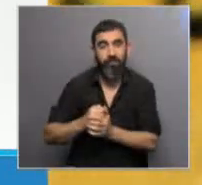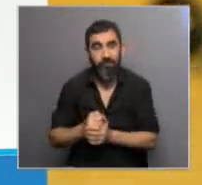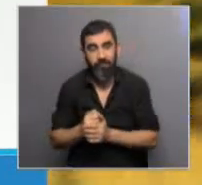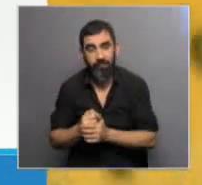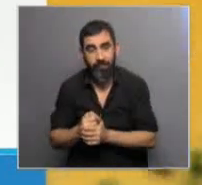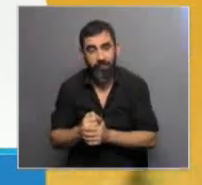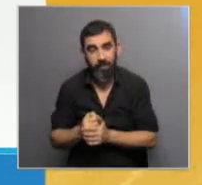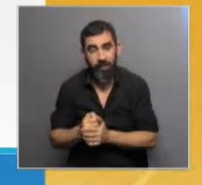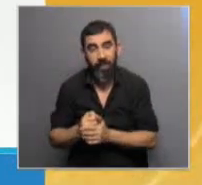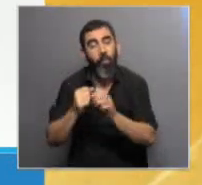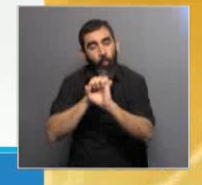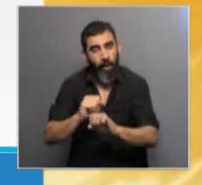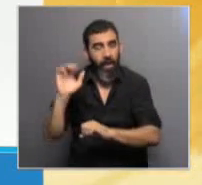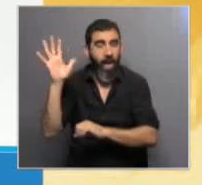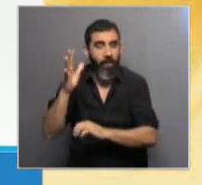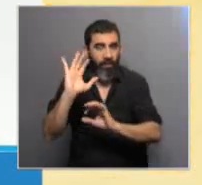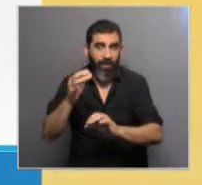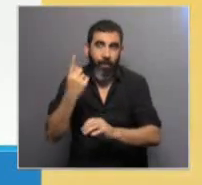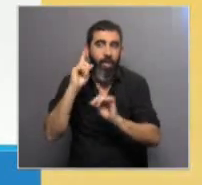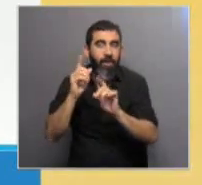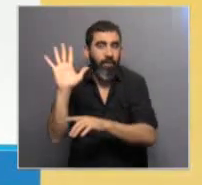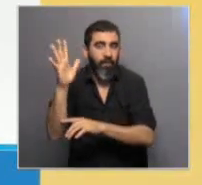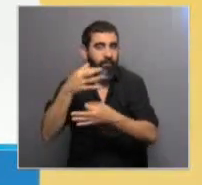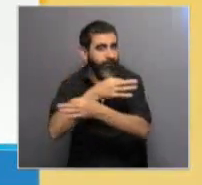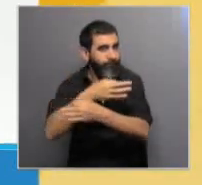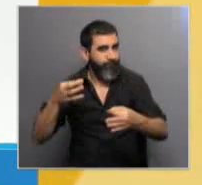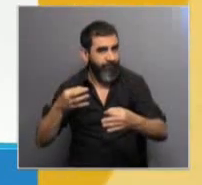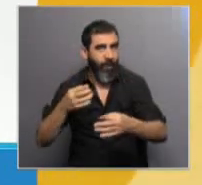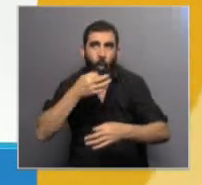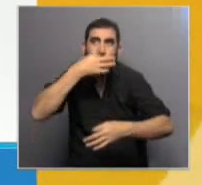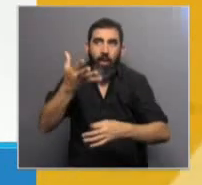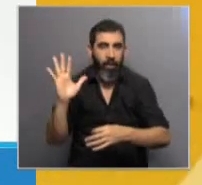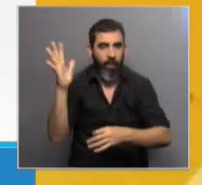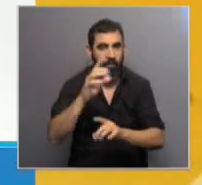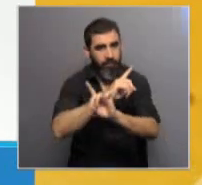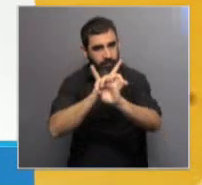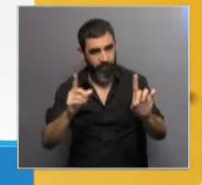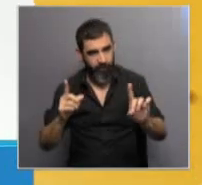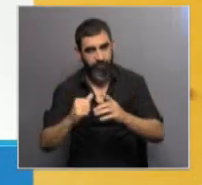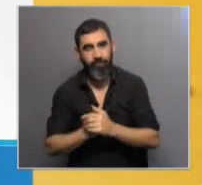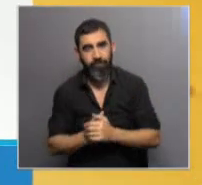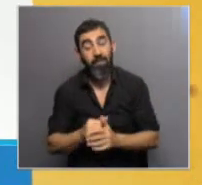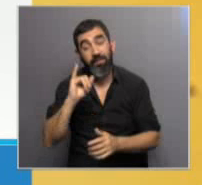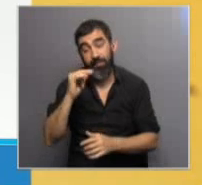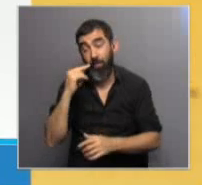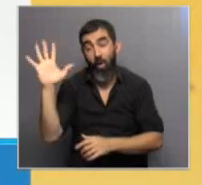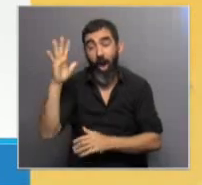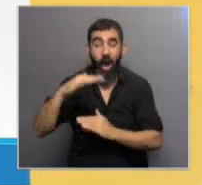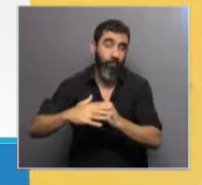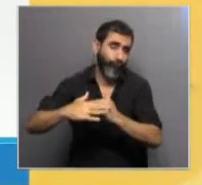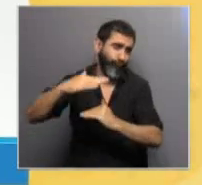vegetación en la duna si es la vegetación correcta exacto cuando tenemos árboles altos